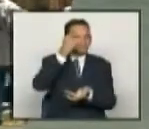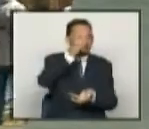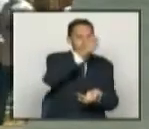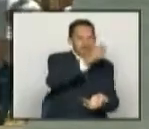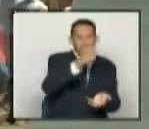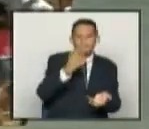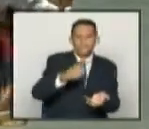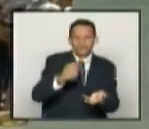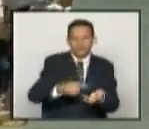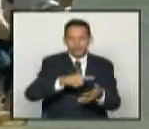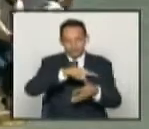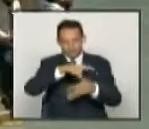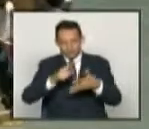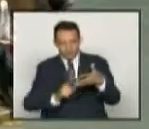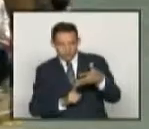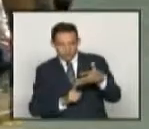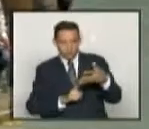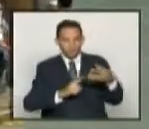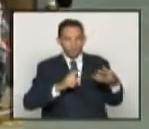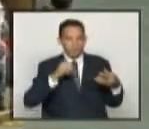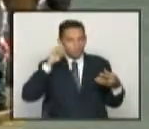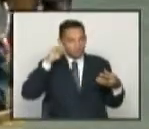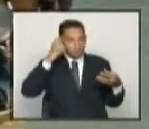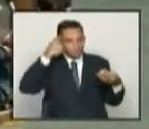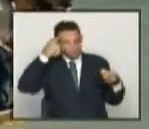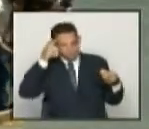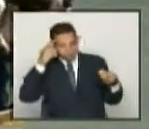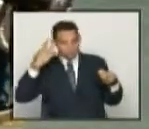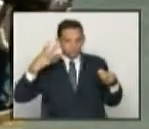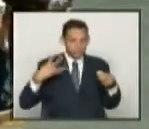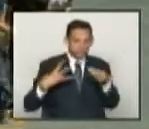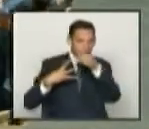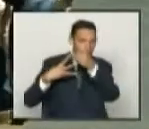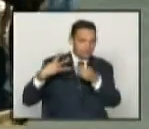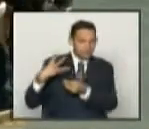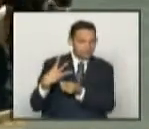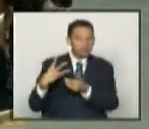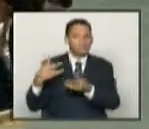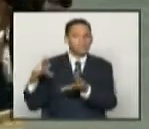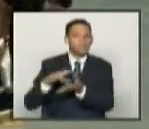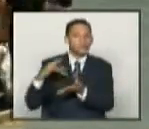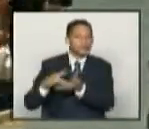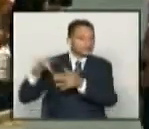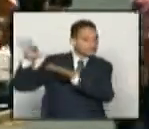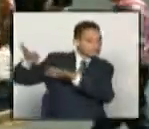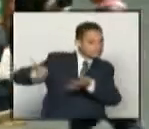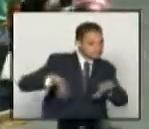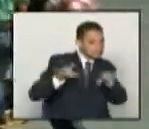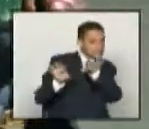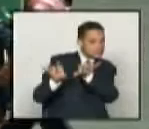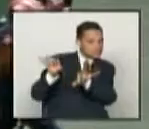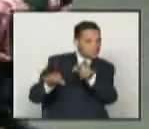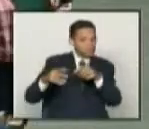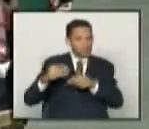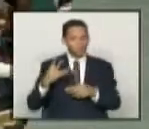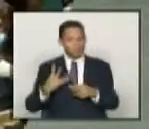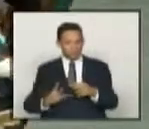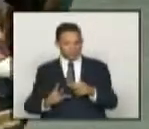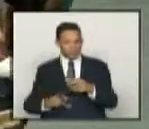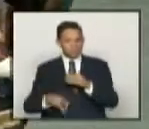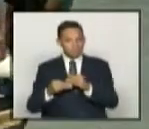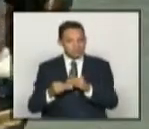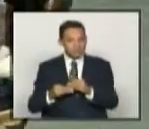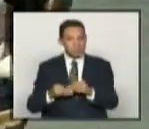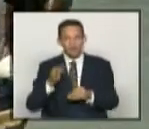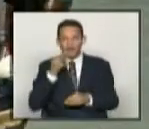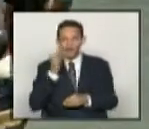son 5 de la gobernación, 4 que nos llegaron por riesgos y 1 que tiene el comité de cafeteros. Entonces